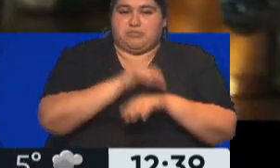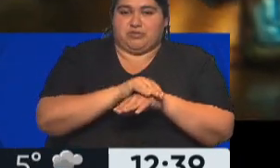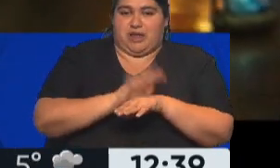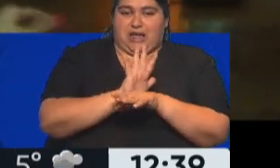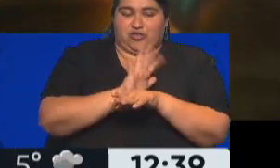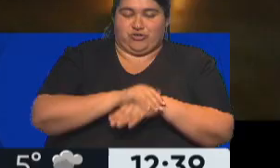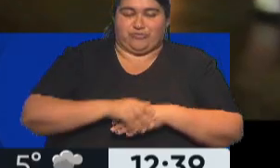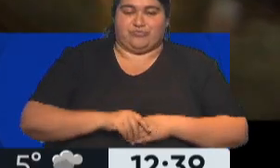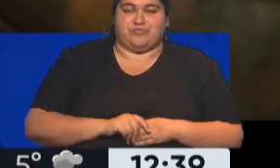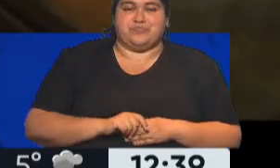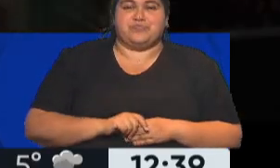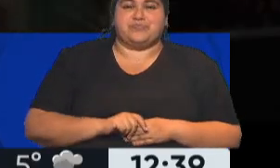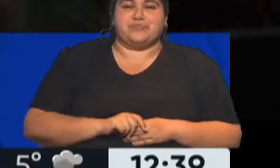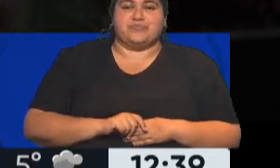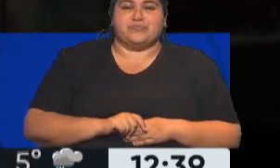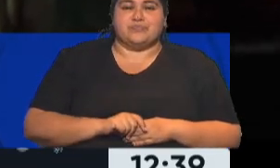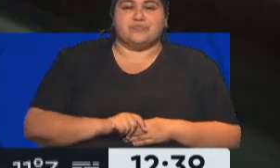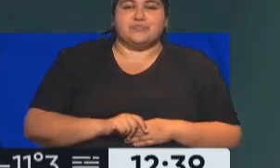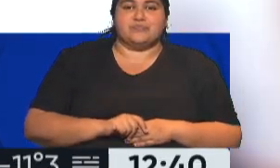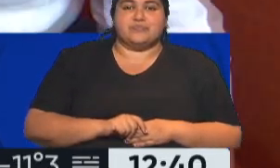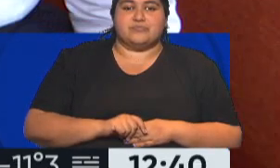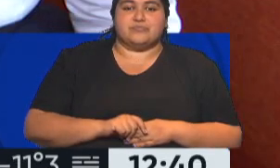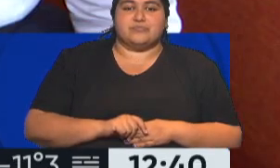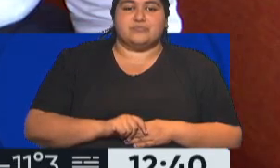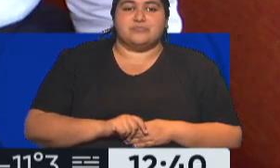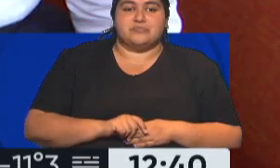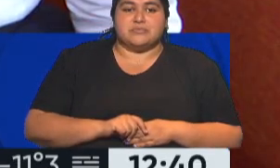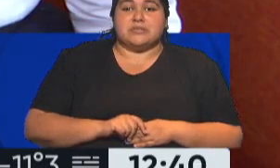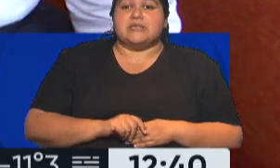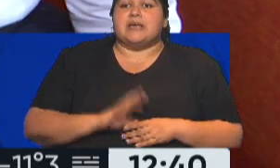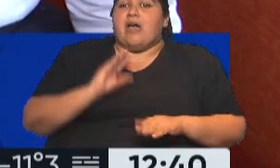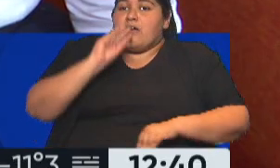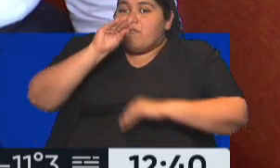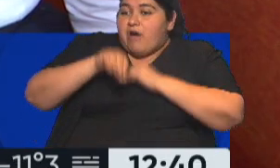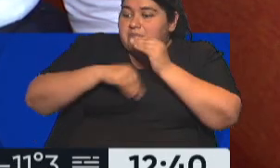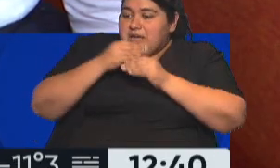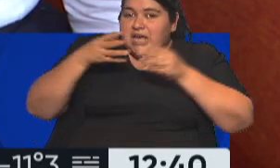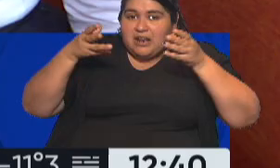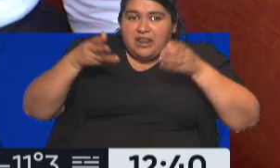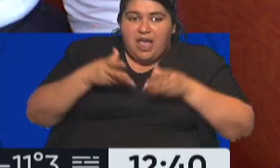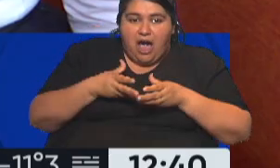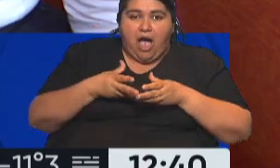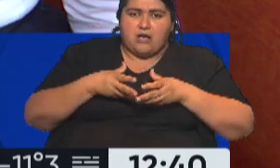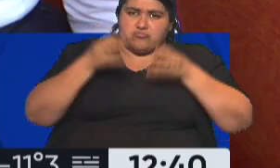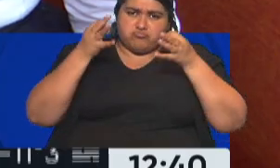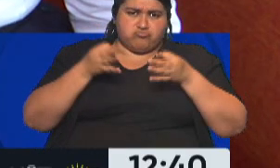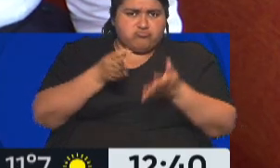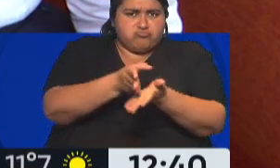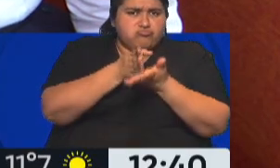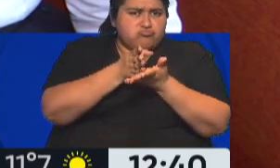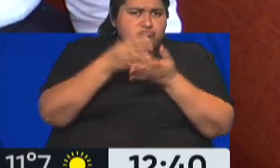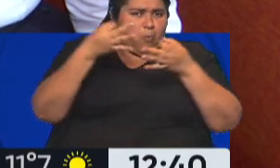alegría, lo hacemos mejor. Muy de familia, toda una familia hecha y derecha, ¿no?